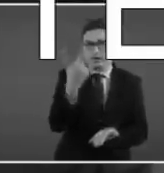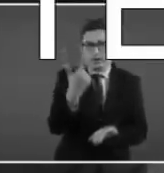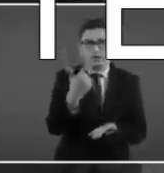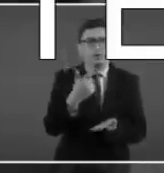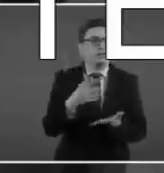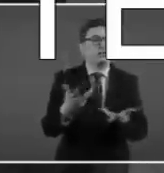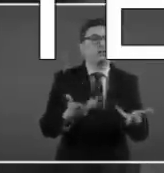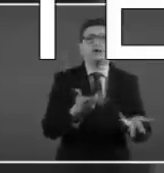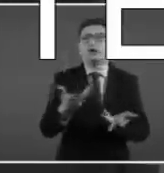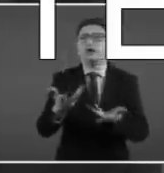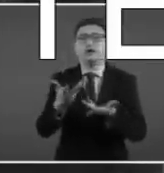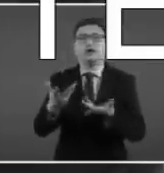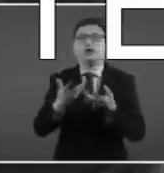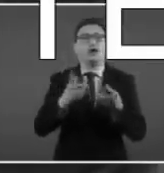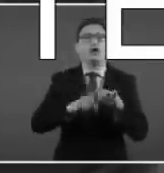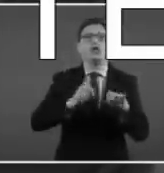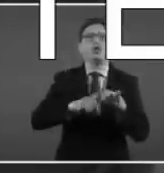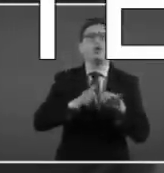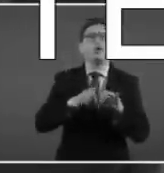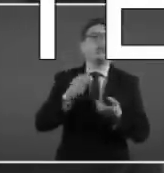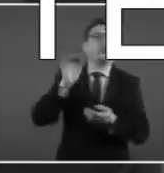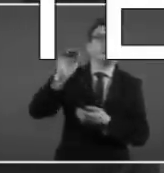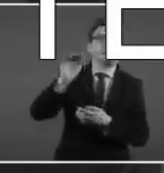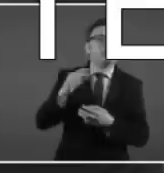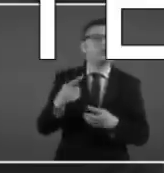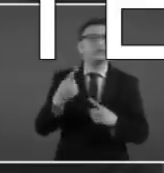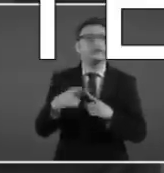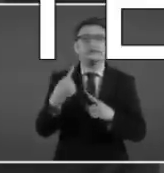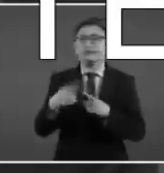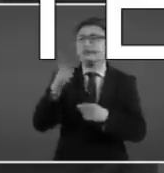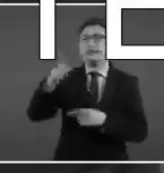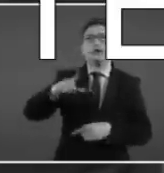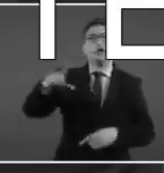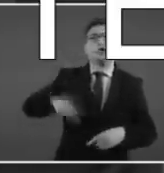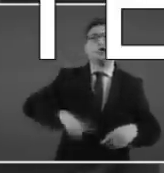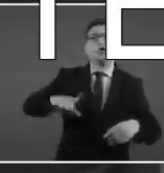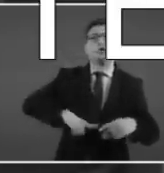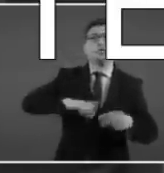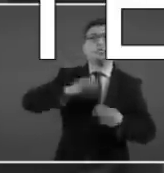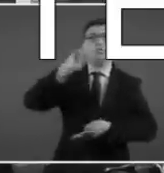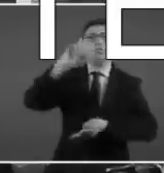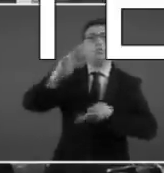vamos a acudir a una especie de gobierno mundial,